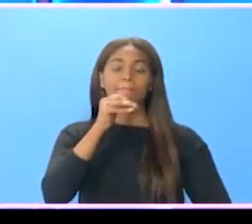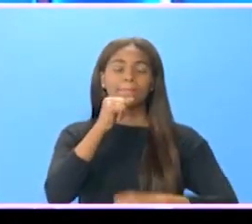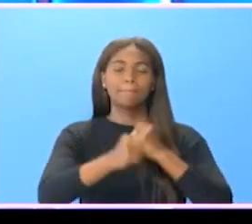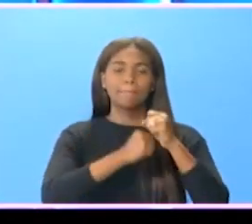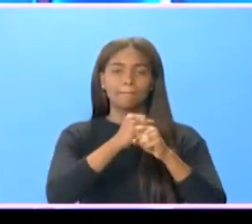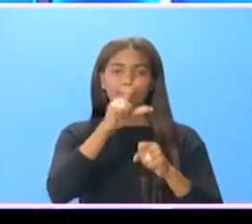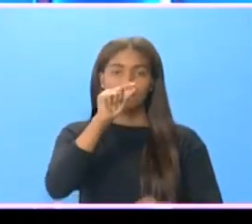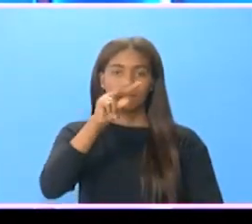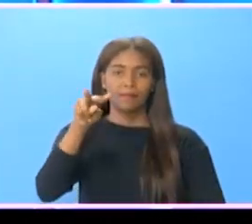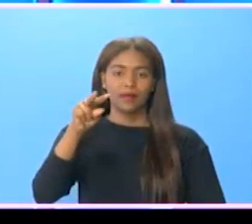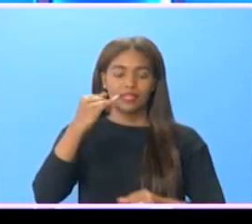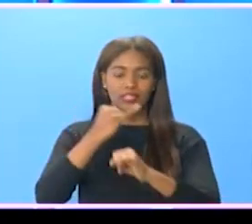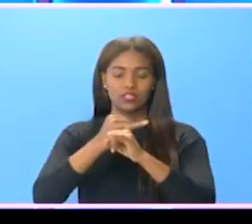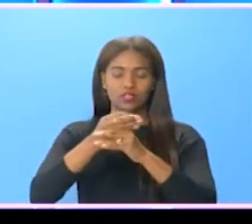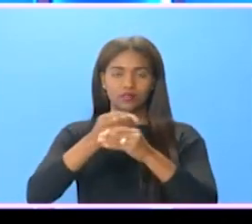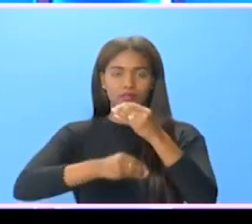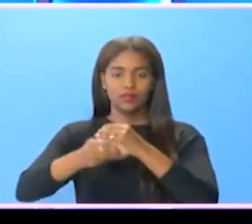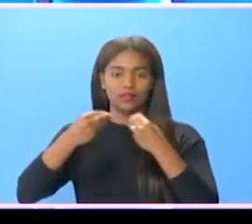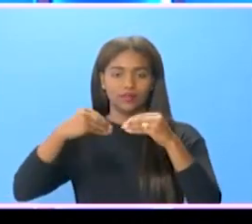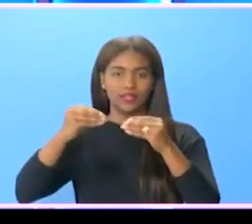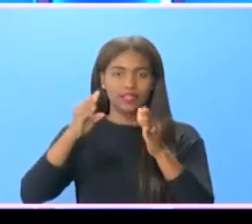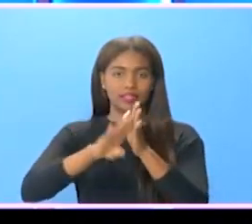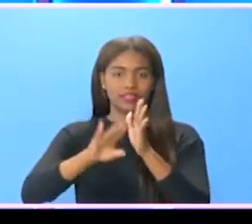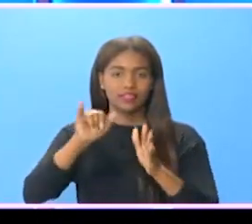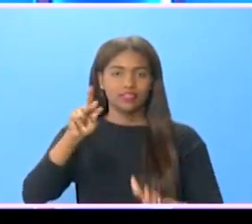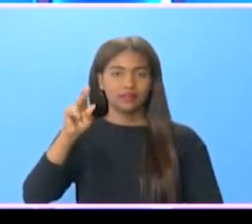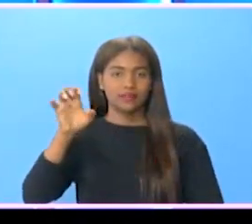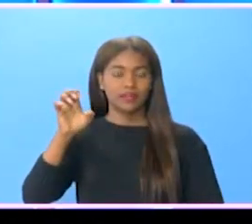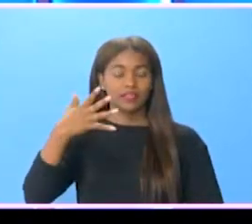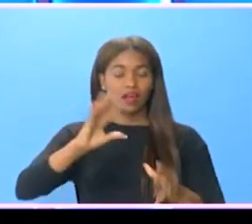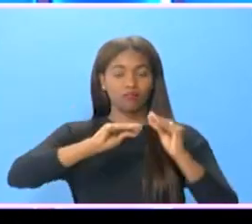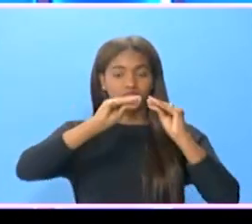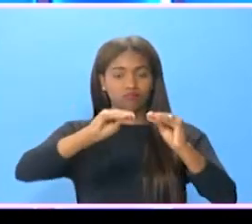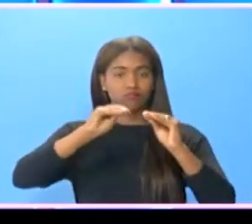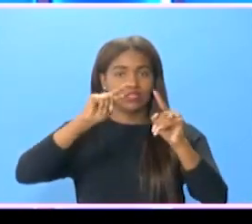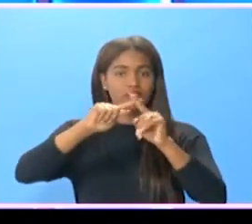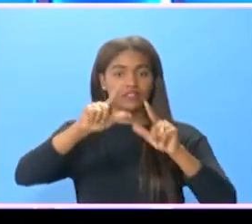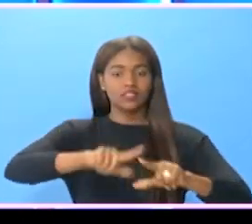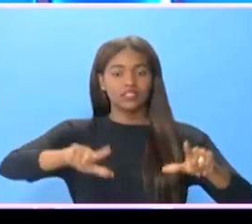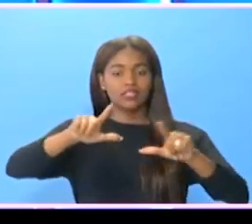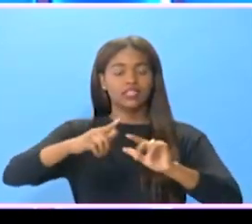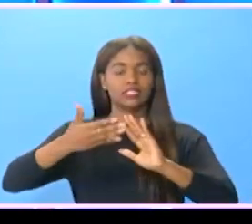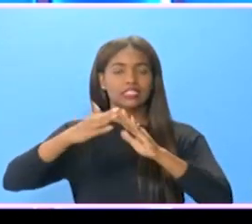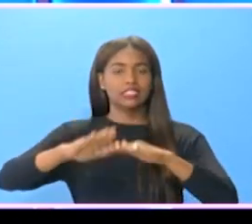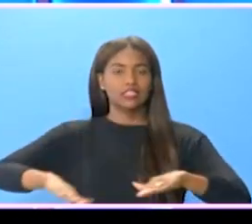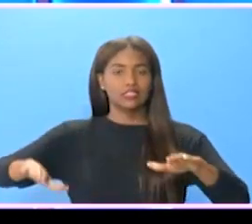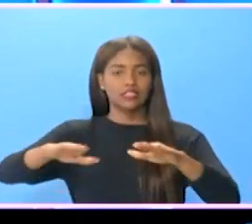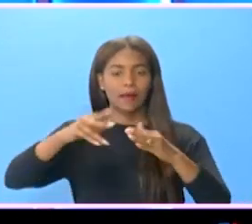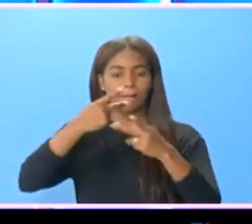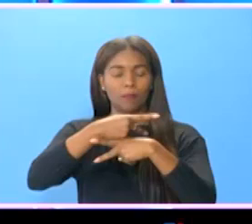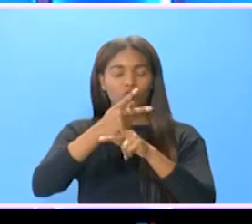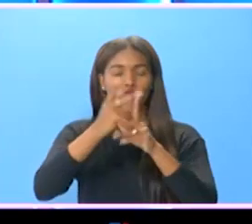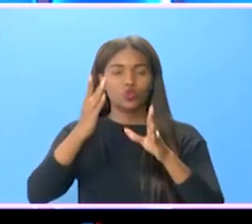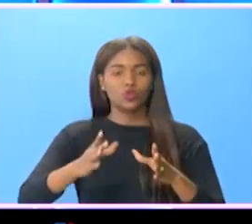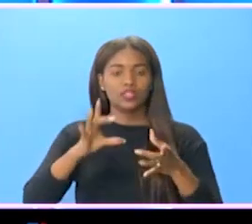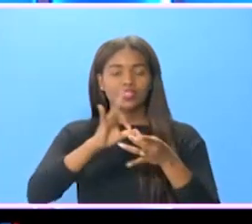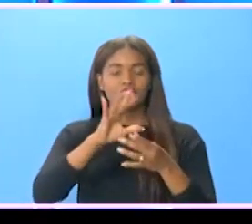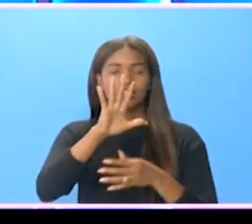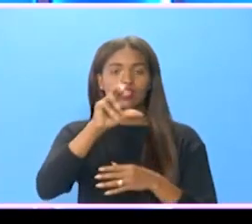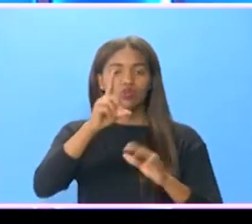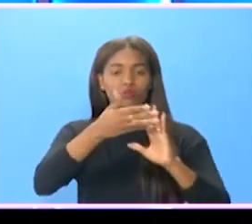el Instituto de Estabilización de Precios, INESPRE, ha capacitado en diferentes áreas del sector agrícola a productores de